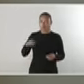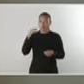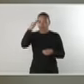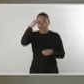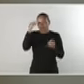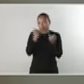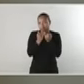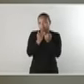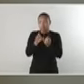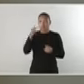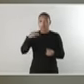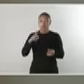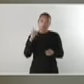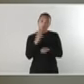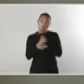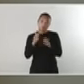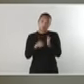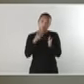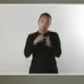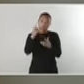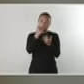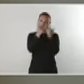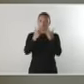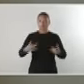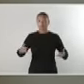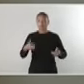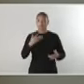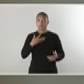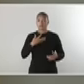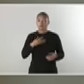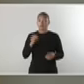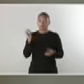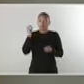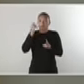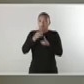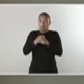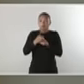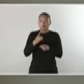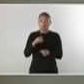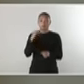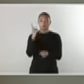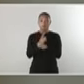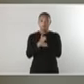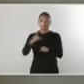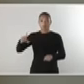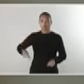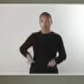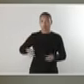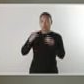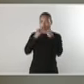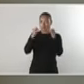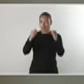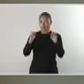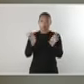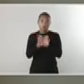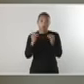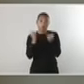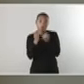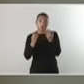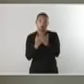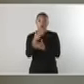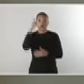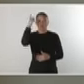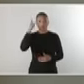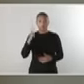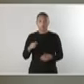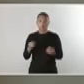la historia Tenemos la oportunidad de tener al próximo gobernador independiente Nuevo León ya nos puso el ejemplo Ahora